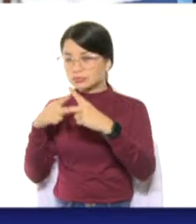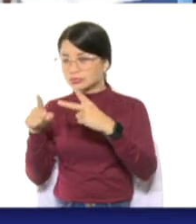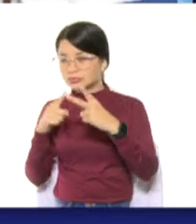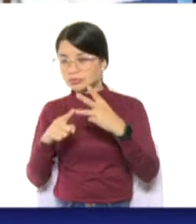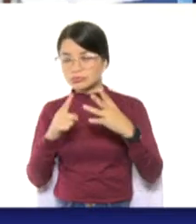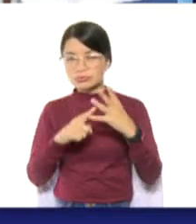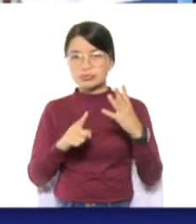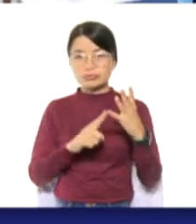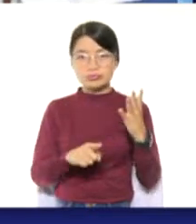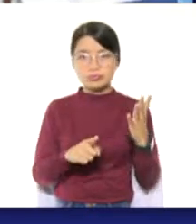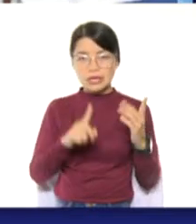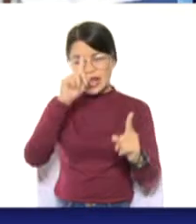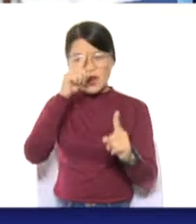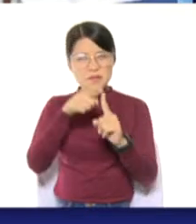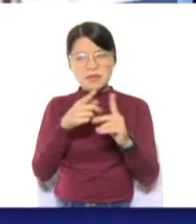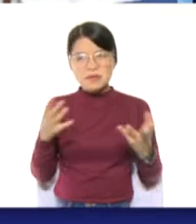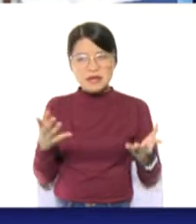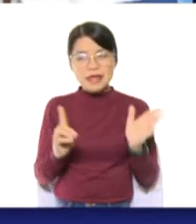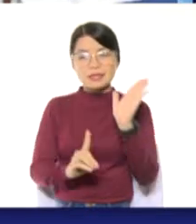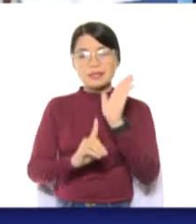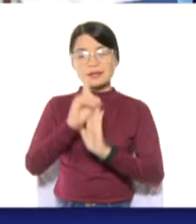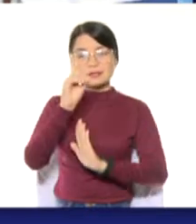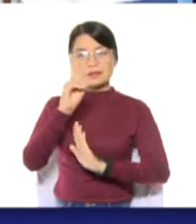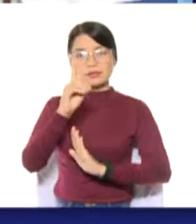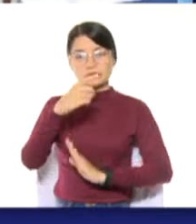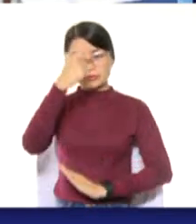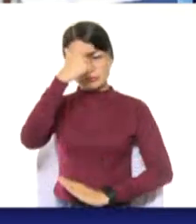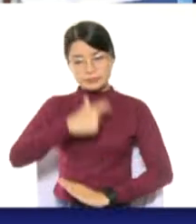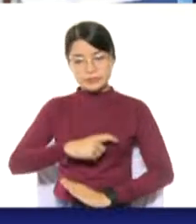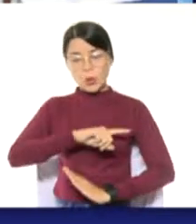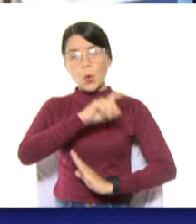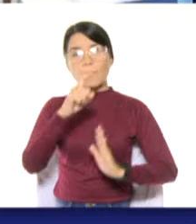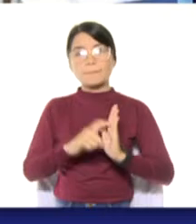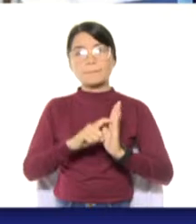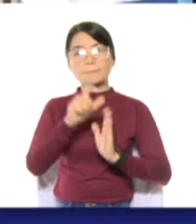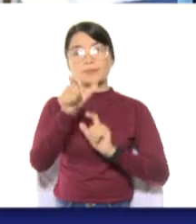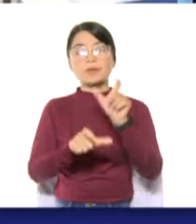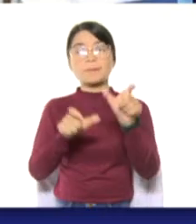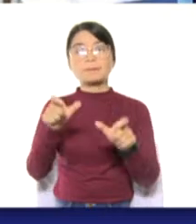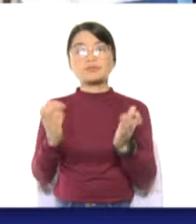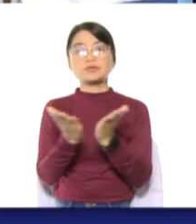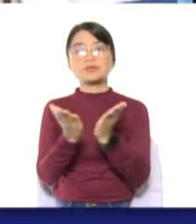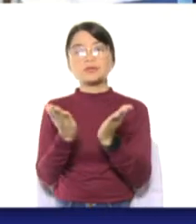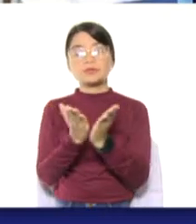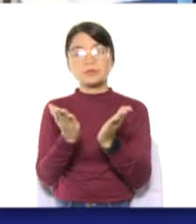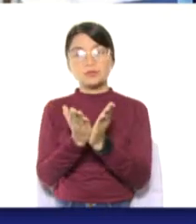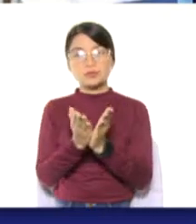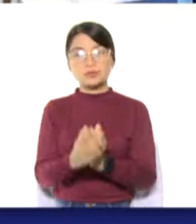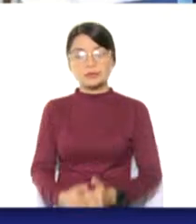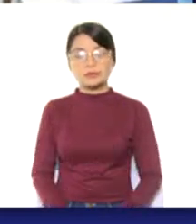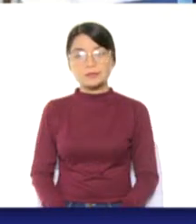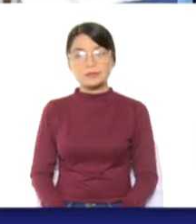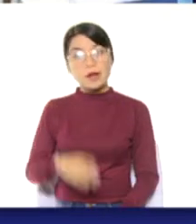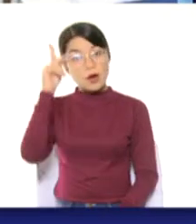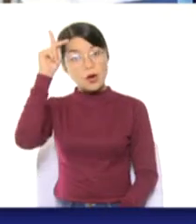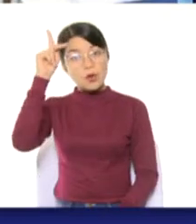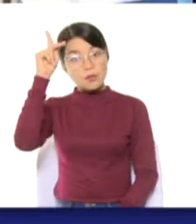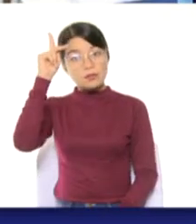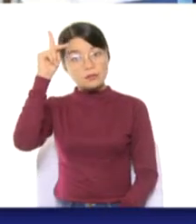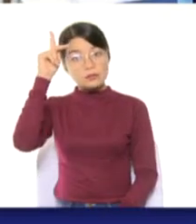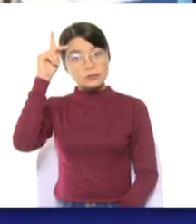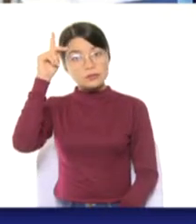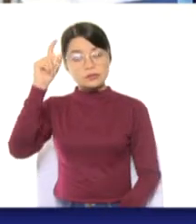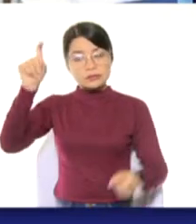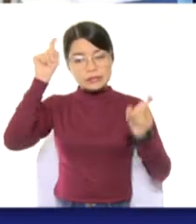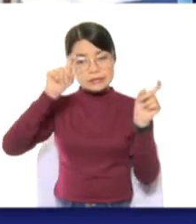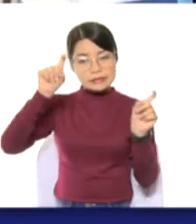e integral de la y el estudiante. Para nosotros es un medio de enseñanza y para ustedes es un medio de